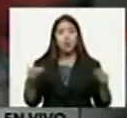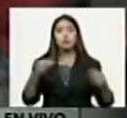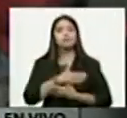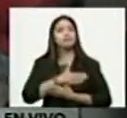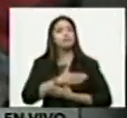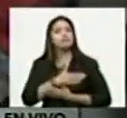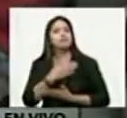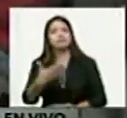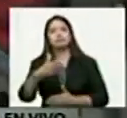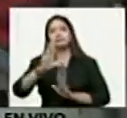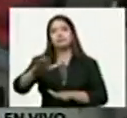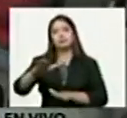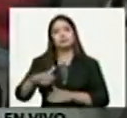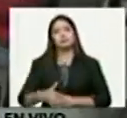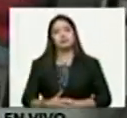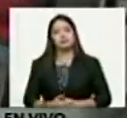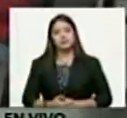servicio